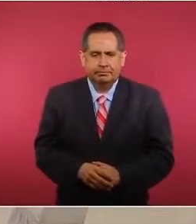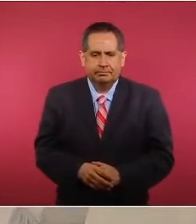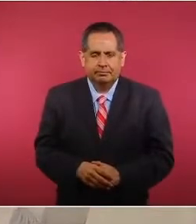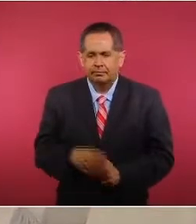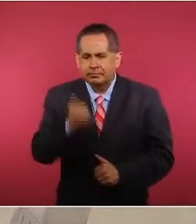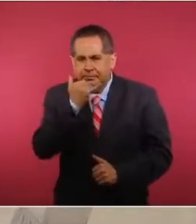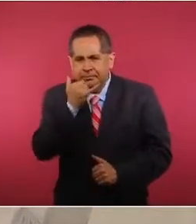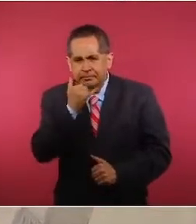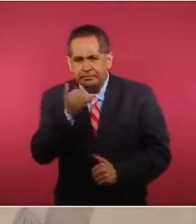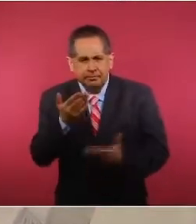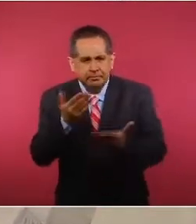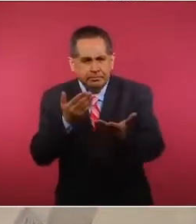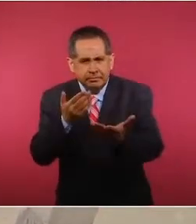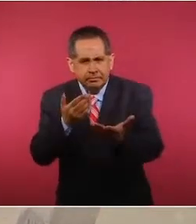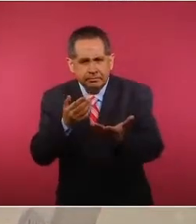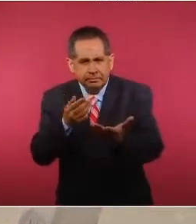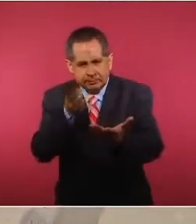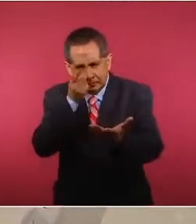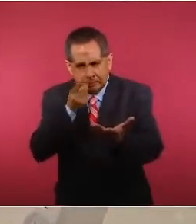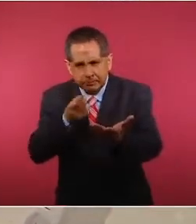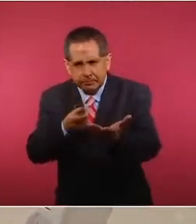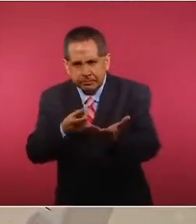¿Mande?